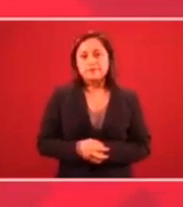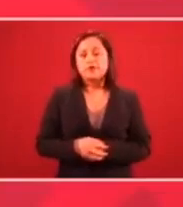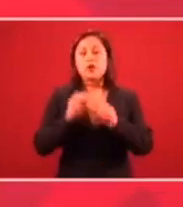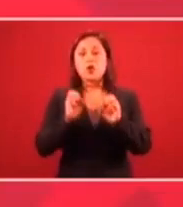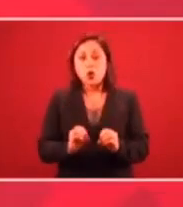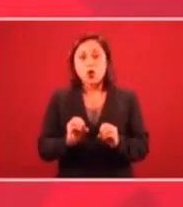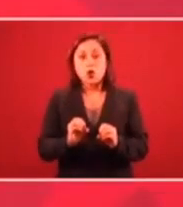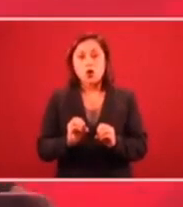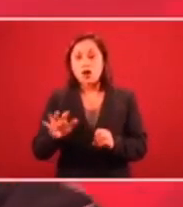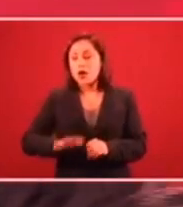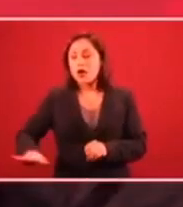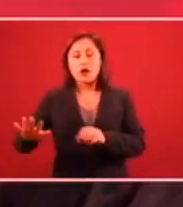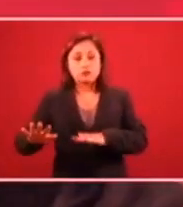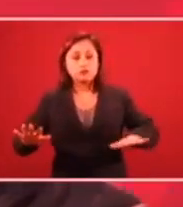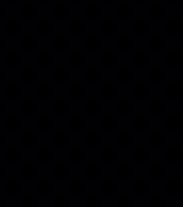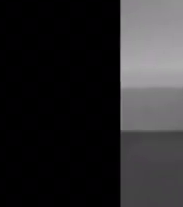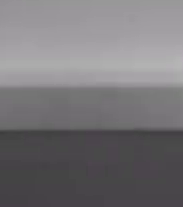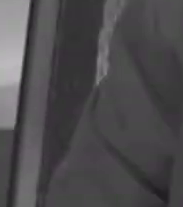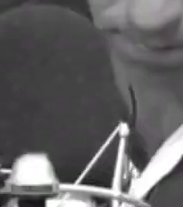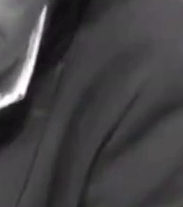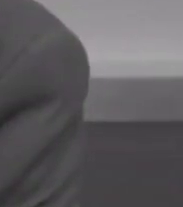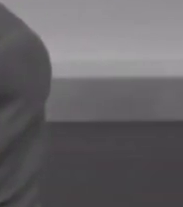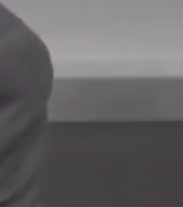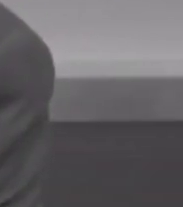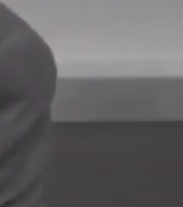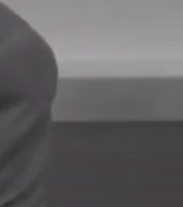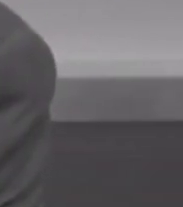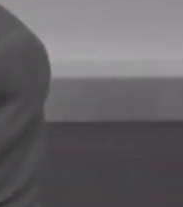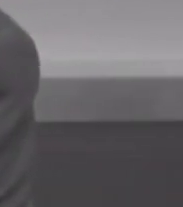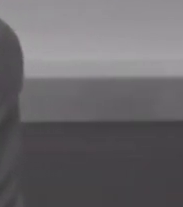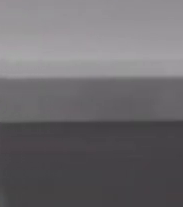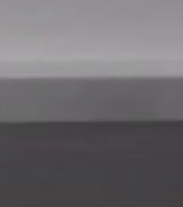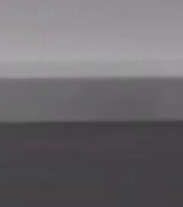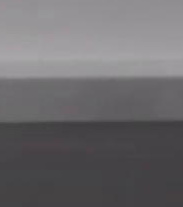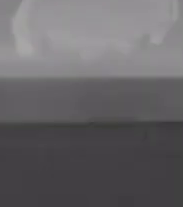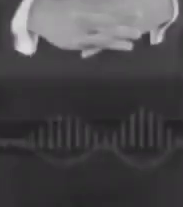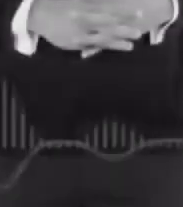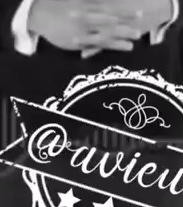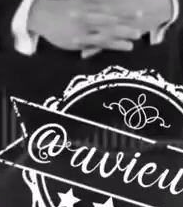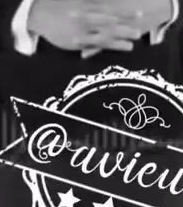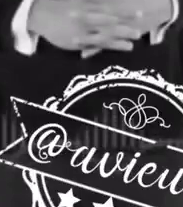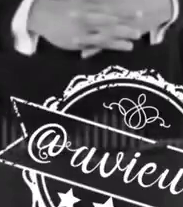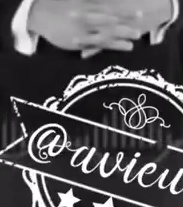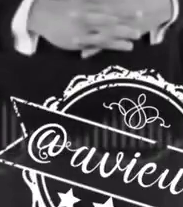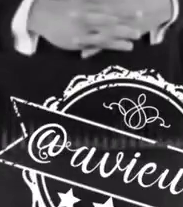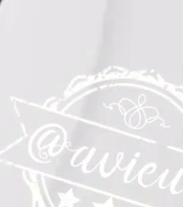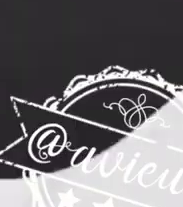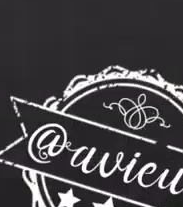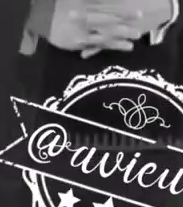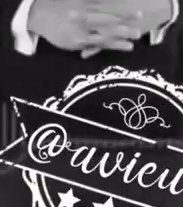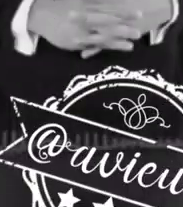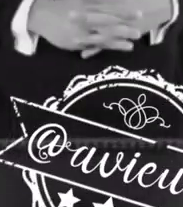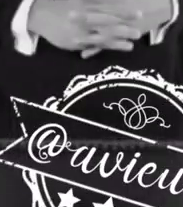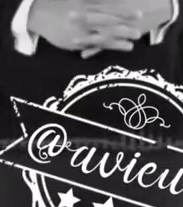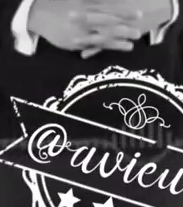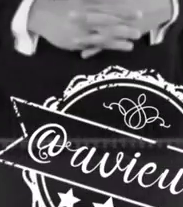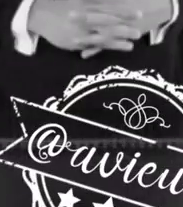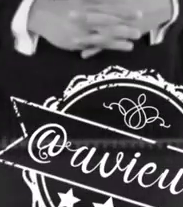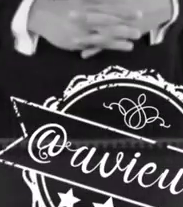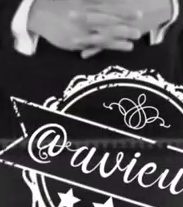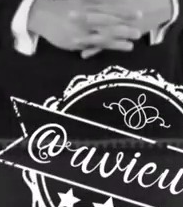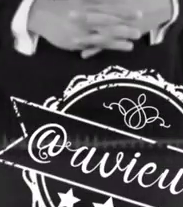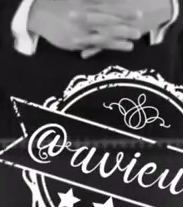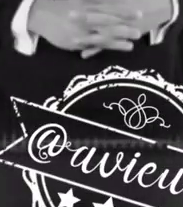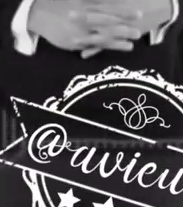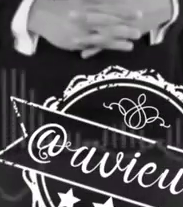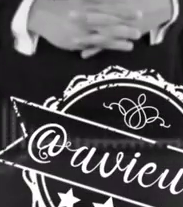proteger a unos y destruir a otros. Hablar de la Comisión Federal de Electricidad, Manuel Bartlett Díaz, declaró que tiene una fortuna de 51 millones de pesos e ingresos anuales